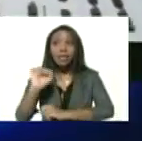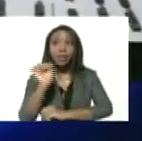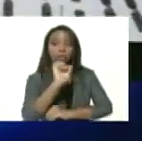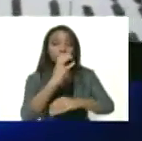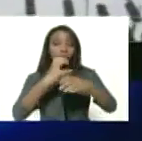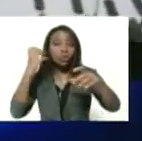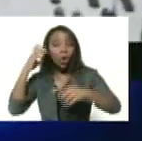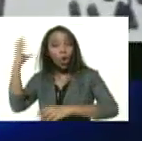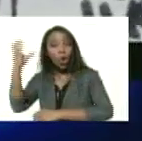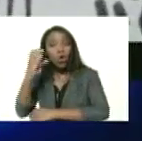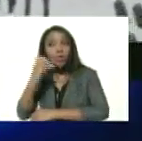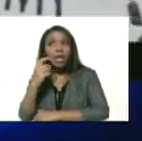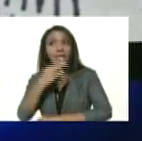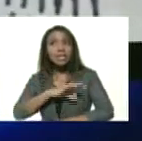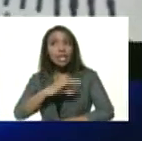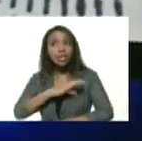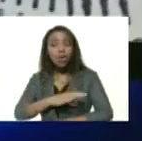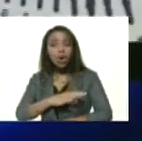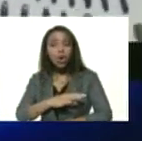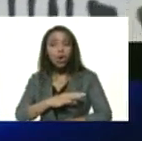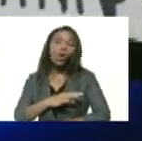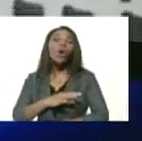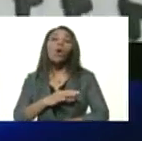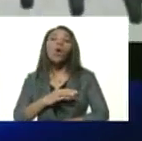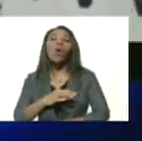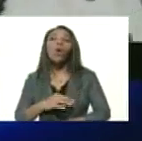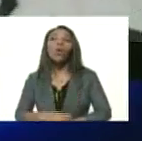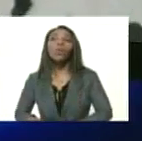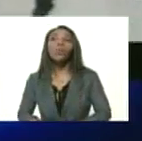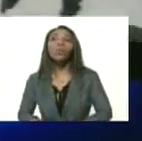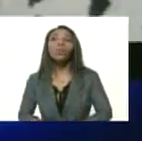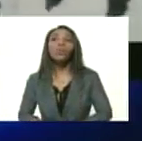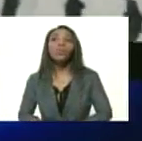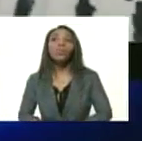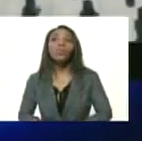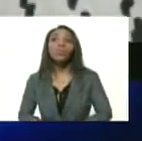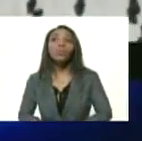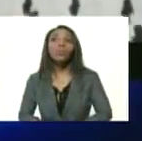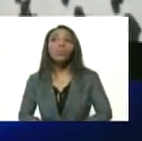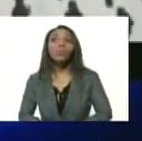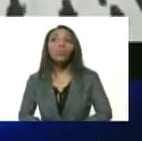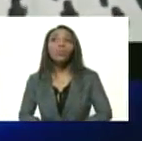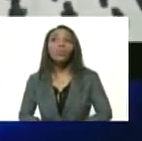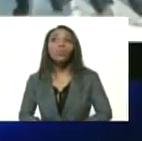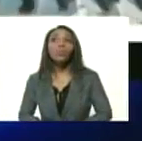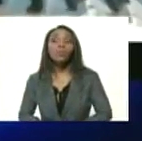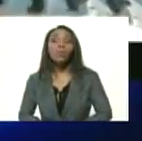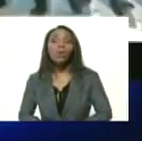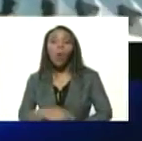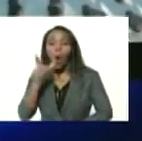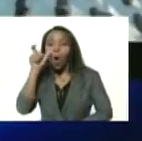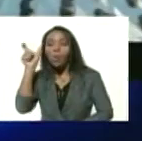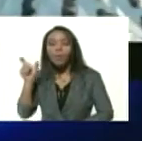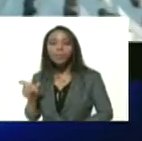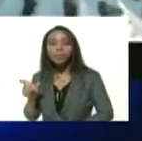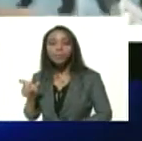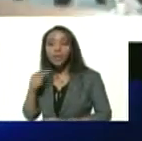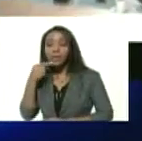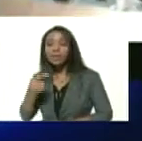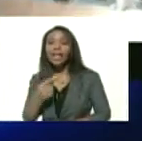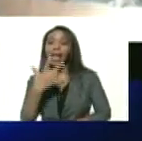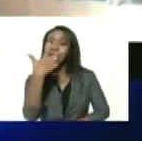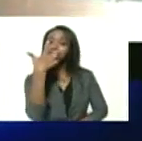colombiana el señor Jorge Alberto Molinares Duque. Fernández Figuera dice que hay tres